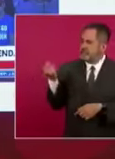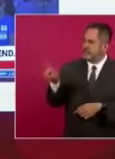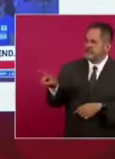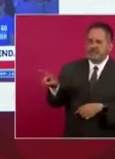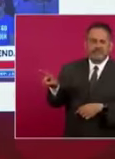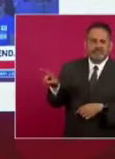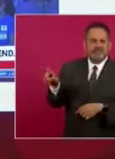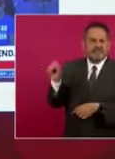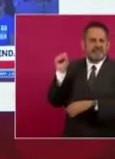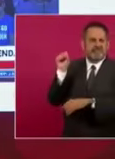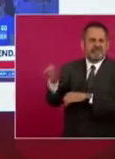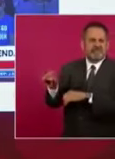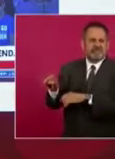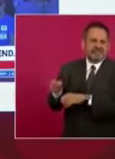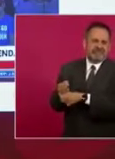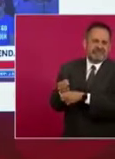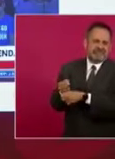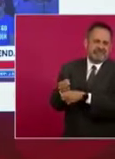doblada.